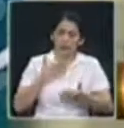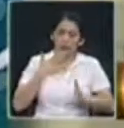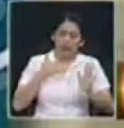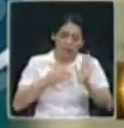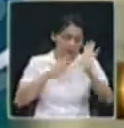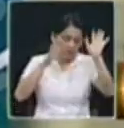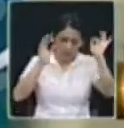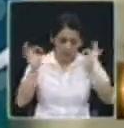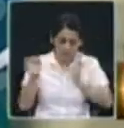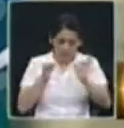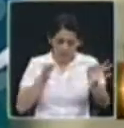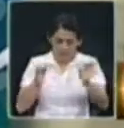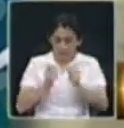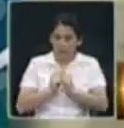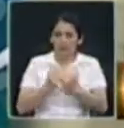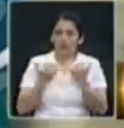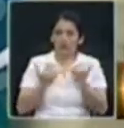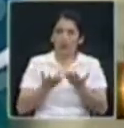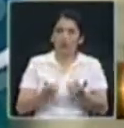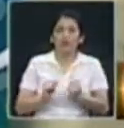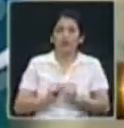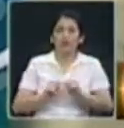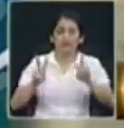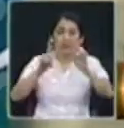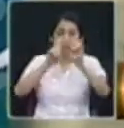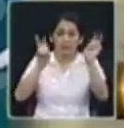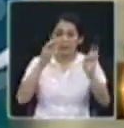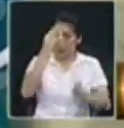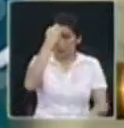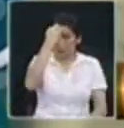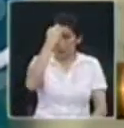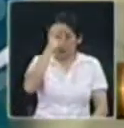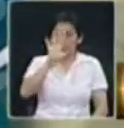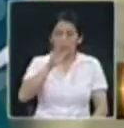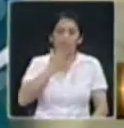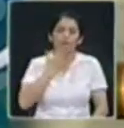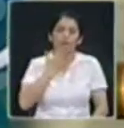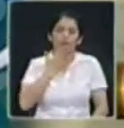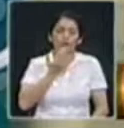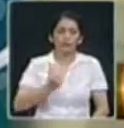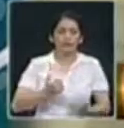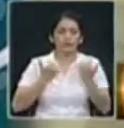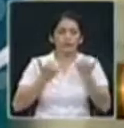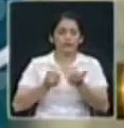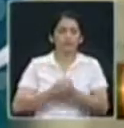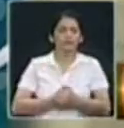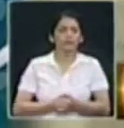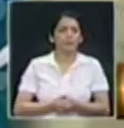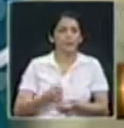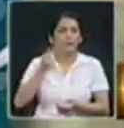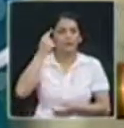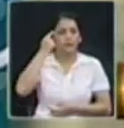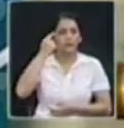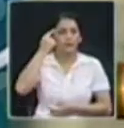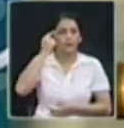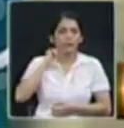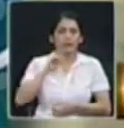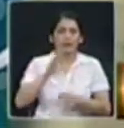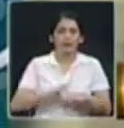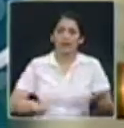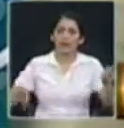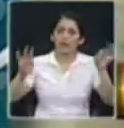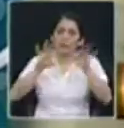ejemplos en la situación de educación. En educación nosotros estamos dando también aquellas responsabilidades de campañas